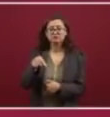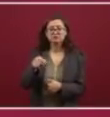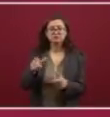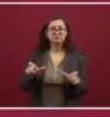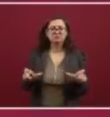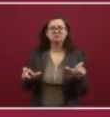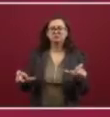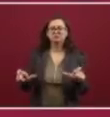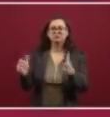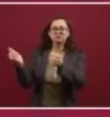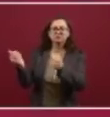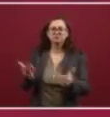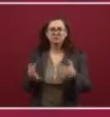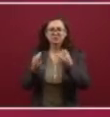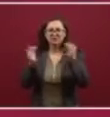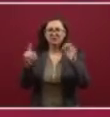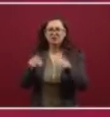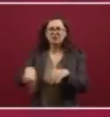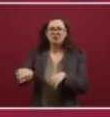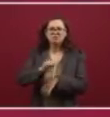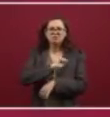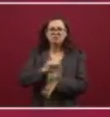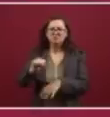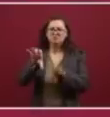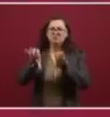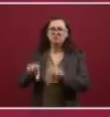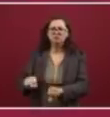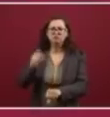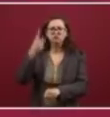tomadas prácticamente por la delincuencia